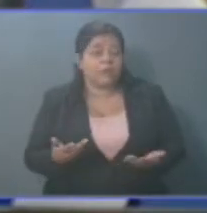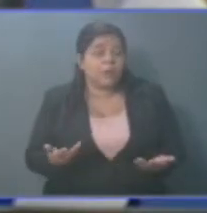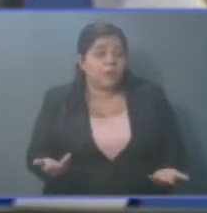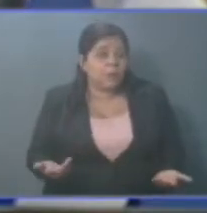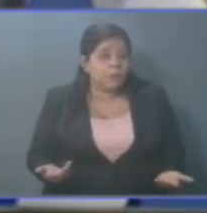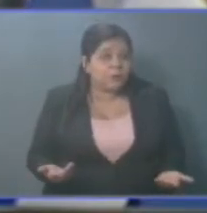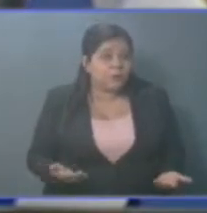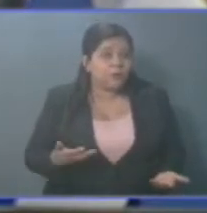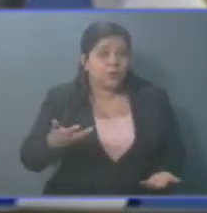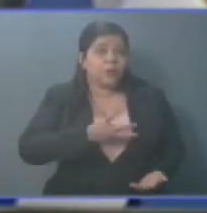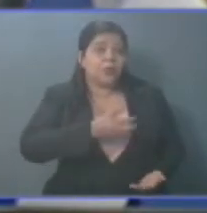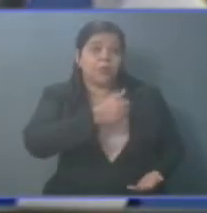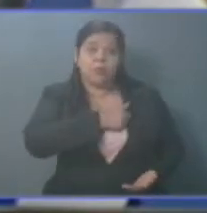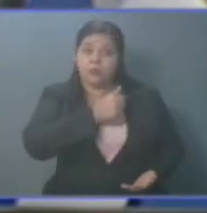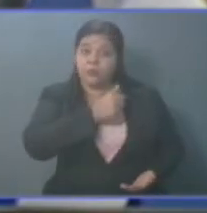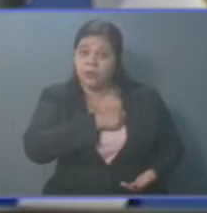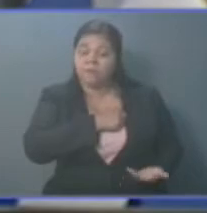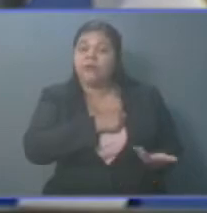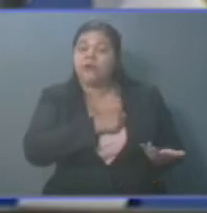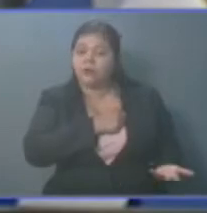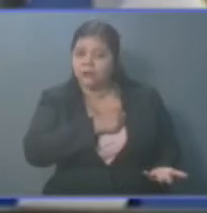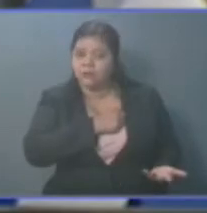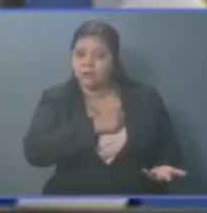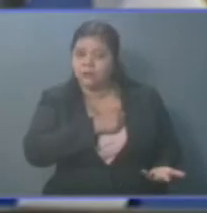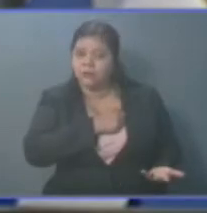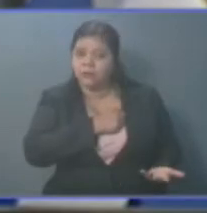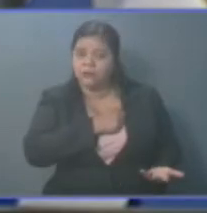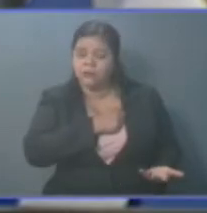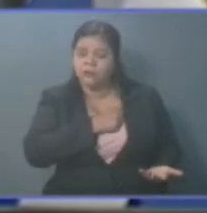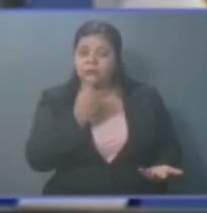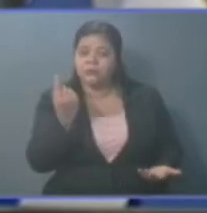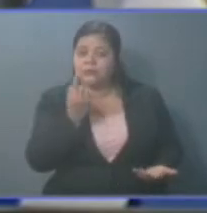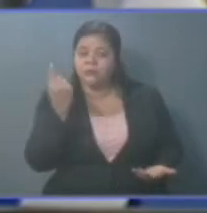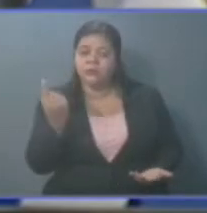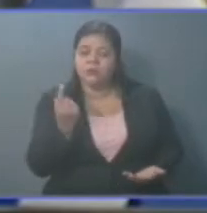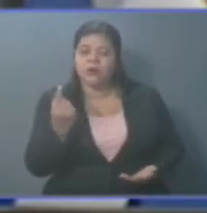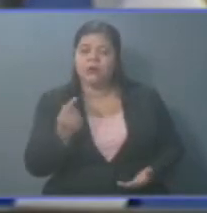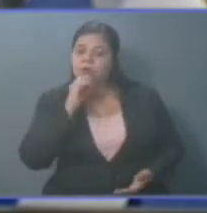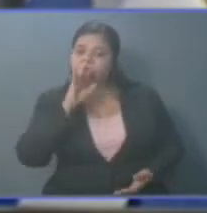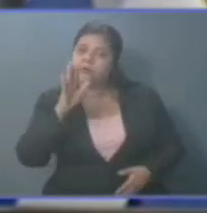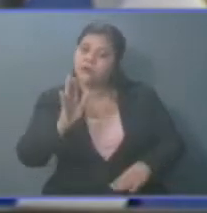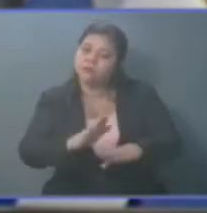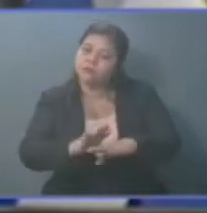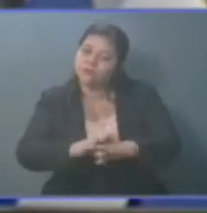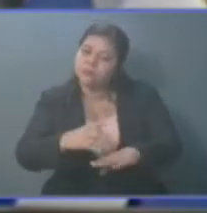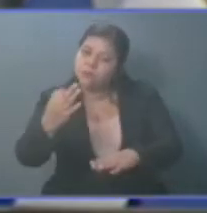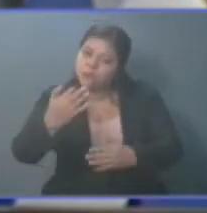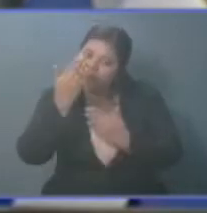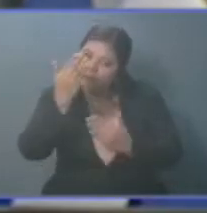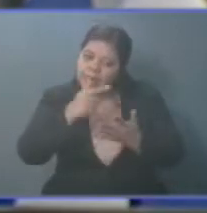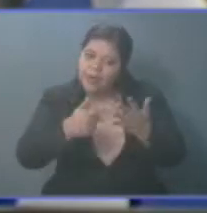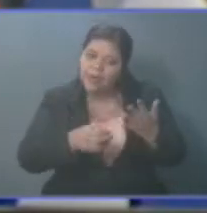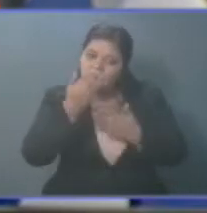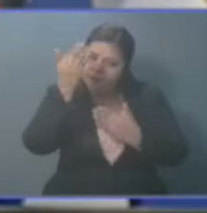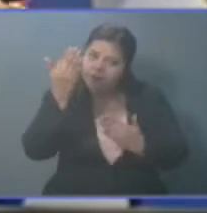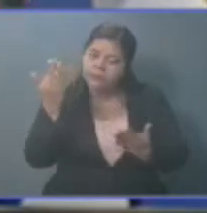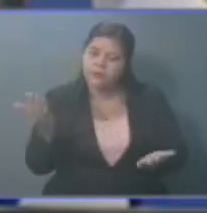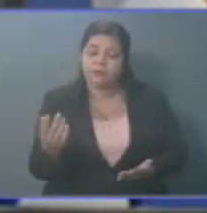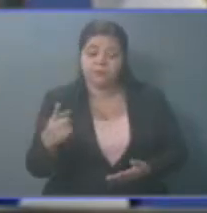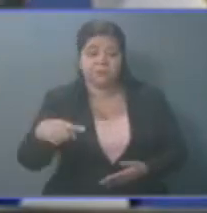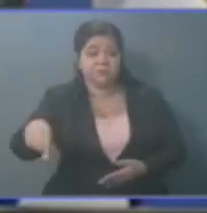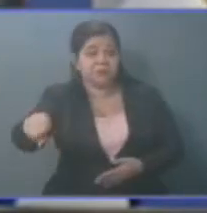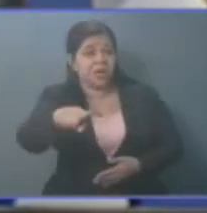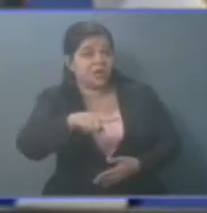nuestro papel es llamarles al orden y que cumplan con la ley. Si ellos